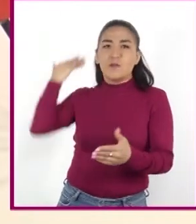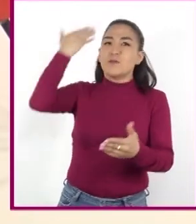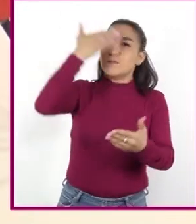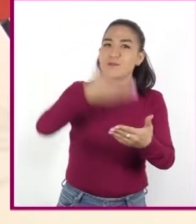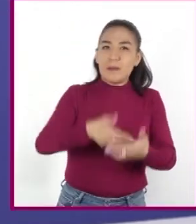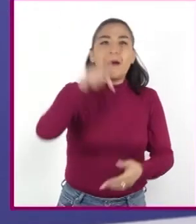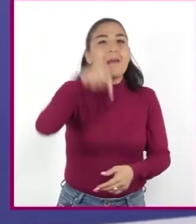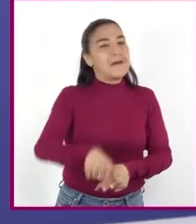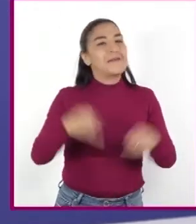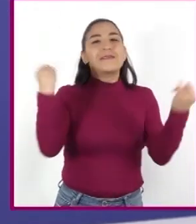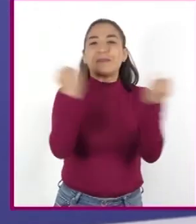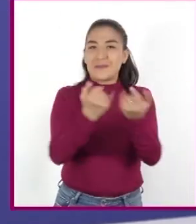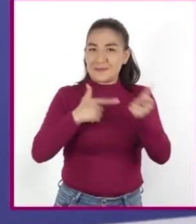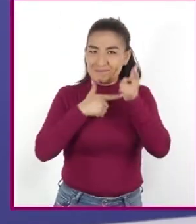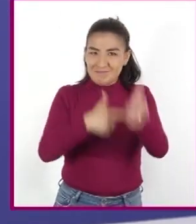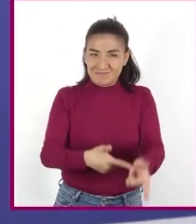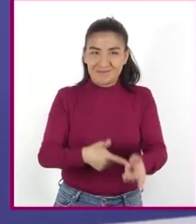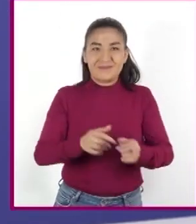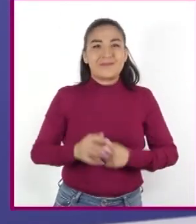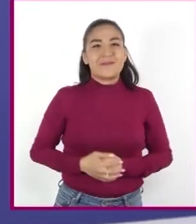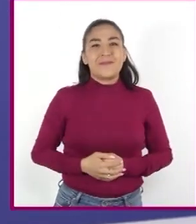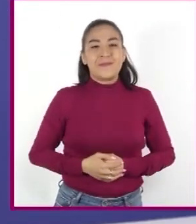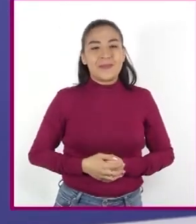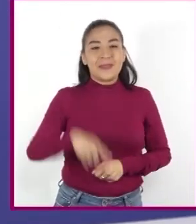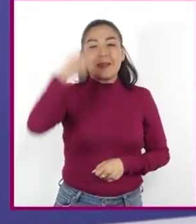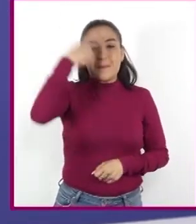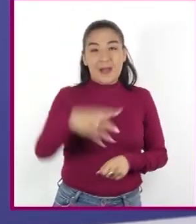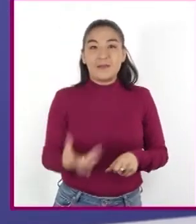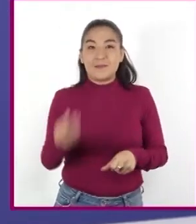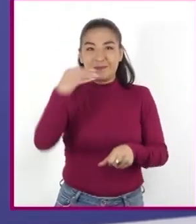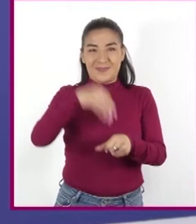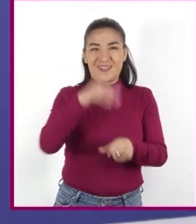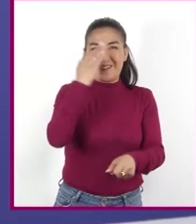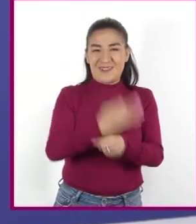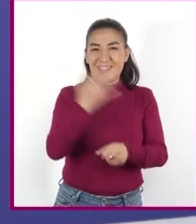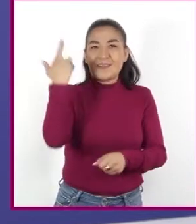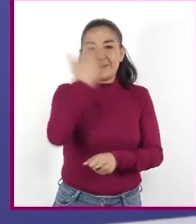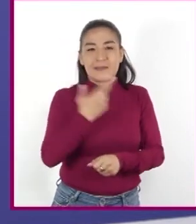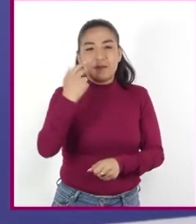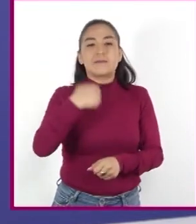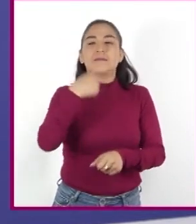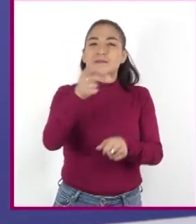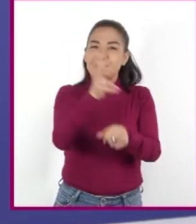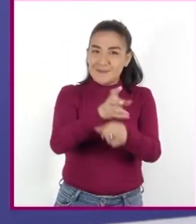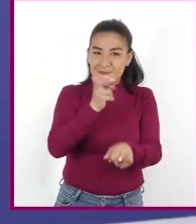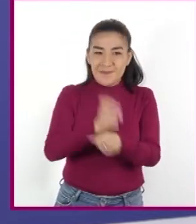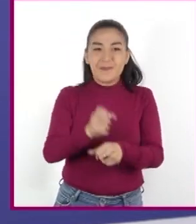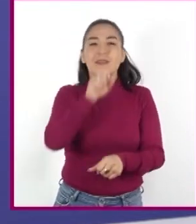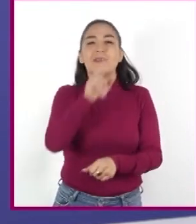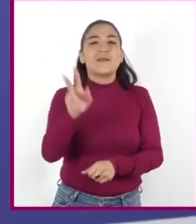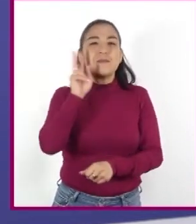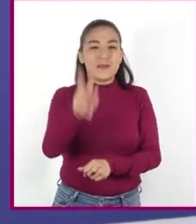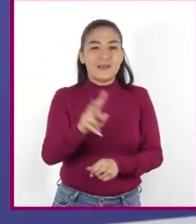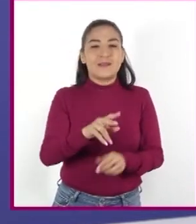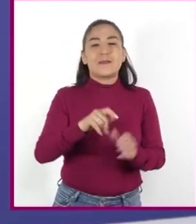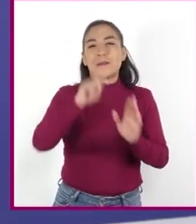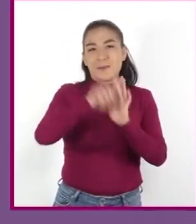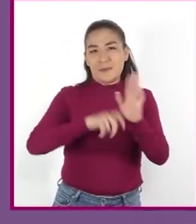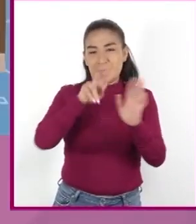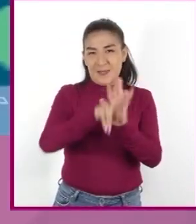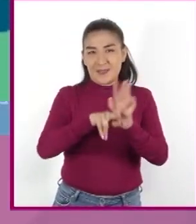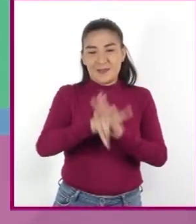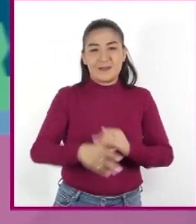en el presente. Para complementar lo que hemos revisado, los invito a ver y escuchar el siguiente